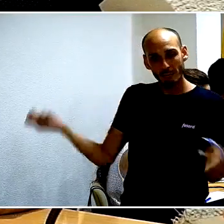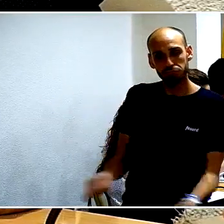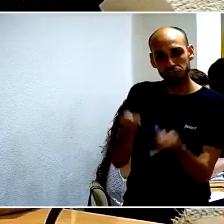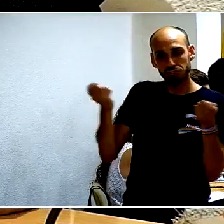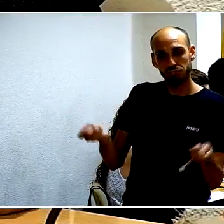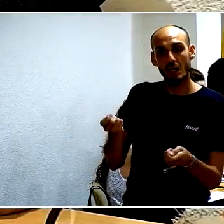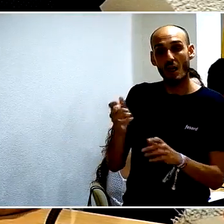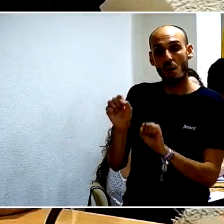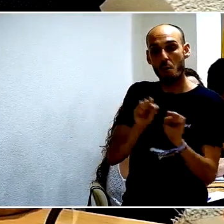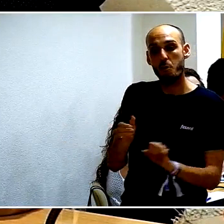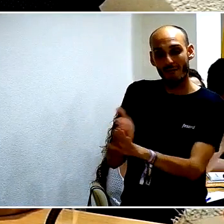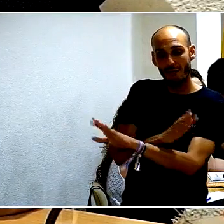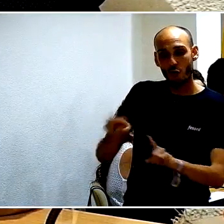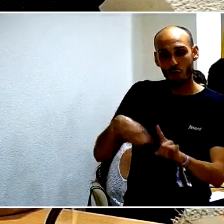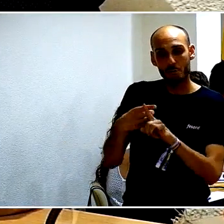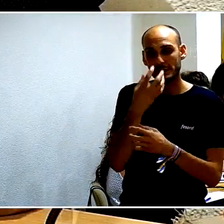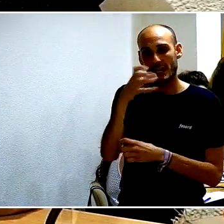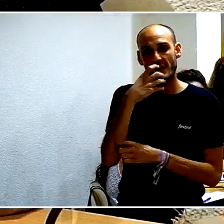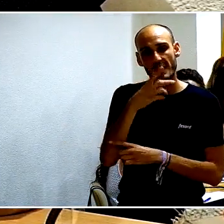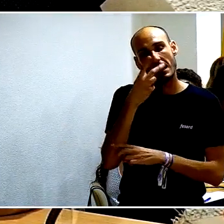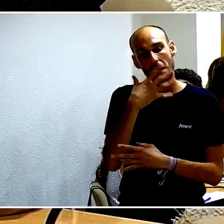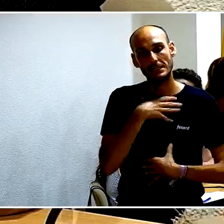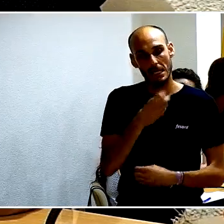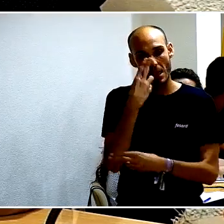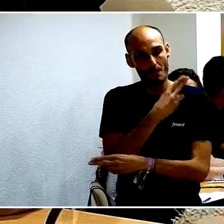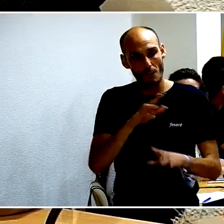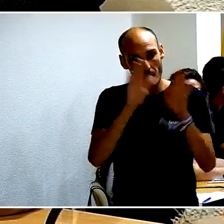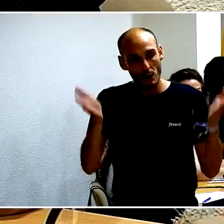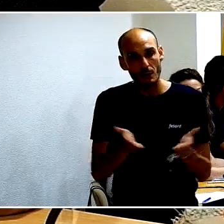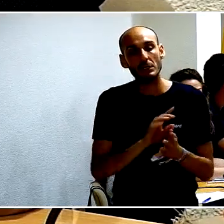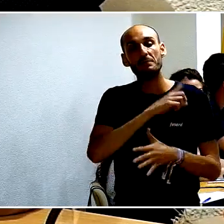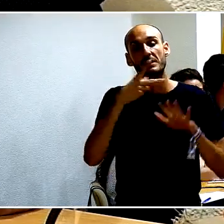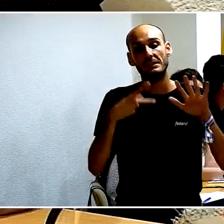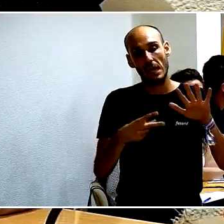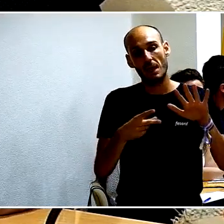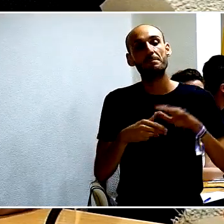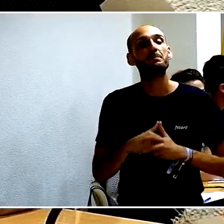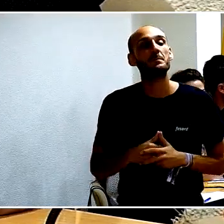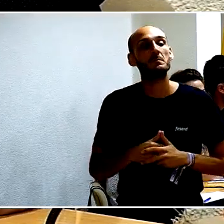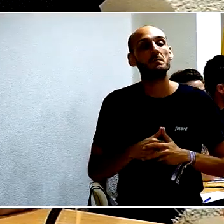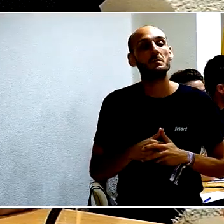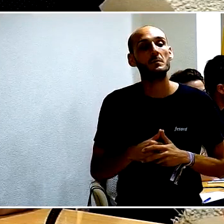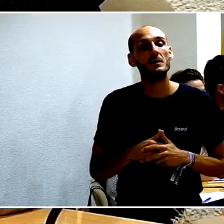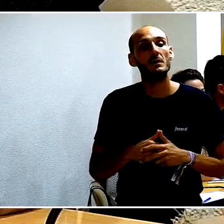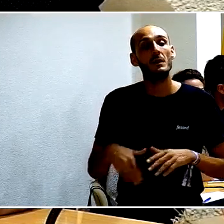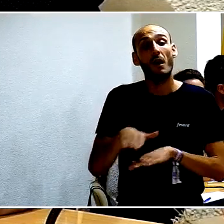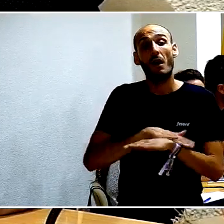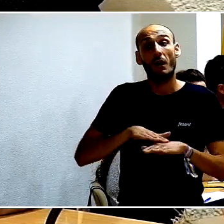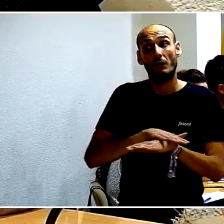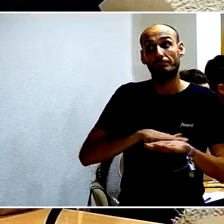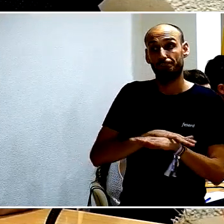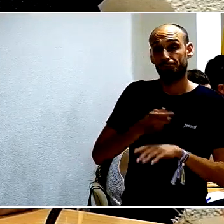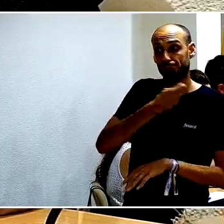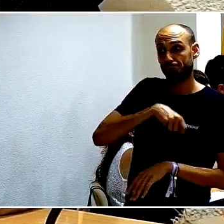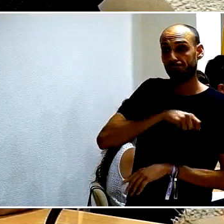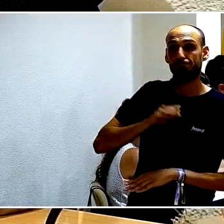reivindicando la sanidad pública universal. 7, solicitar en el gobierno del Estado la despatologización de